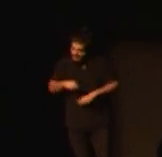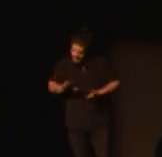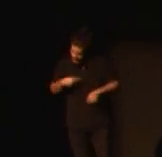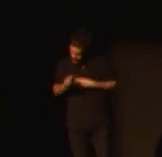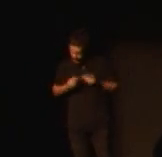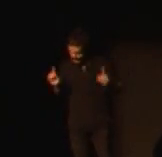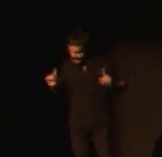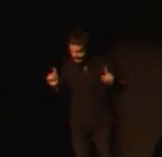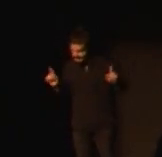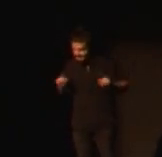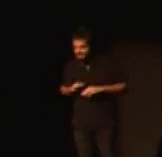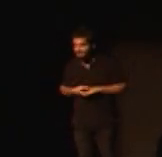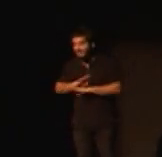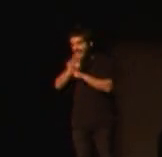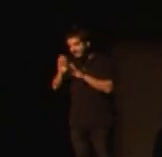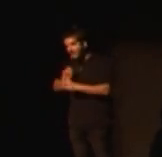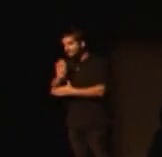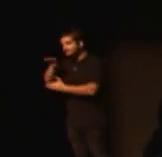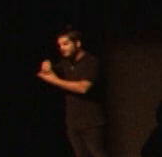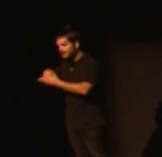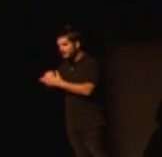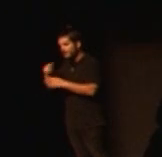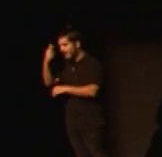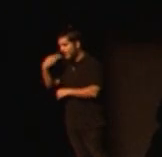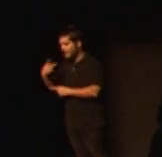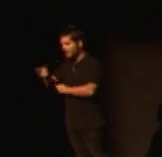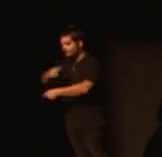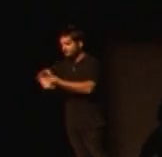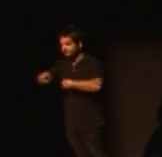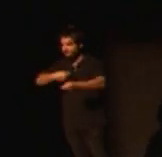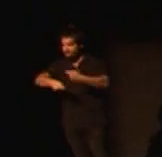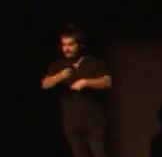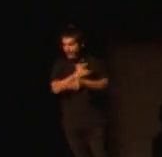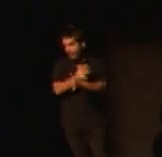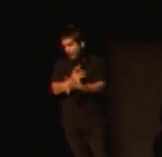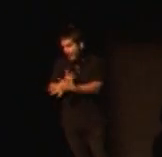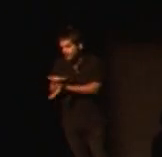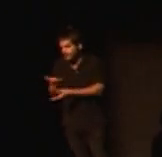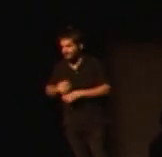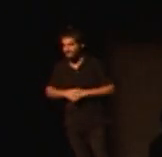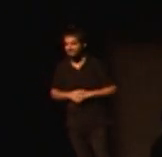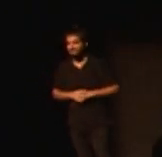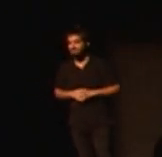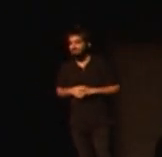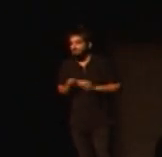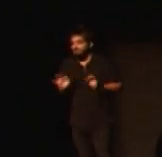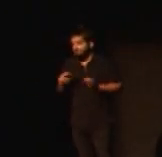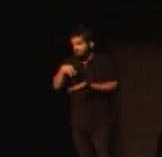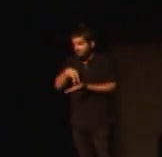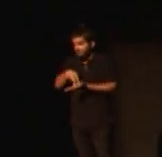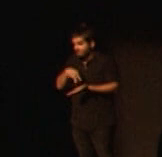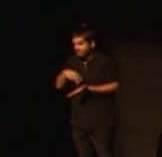vendiendo productos de juego y después pues aquí estoy y hasta hoy, ¿verdad?, que desde entonces a hoy